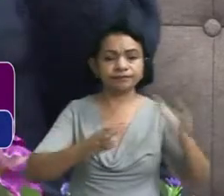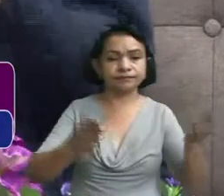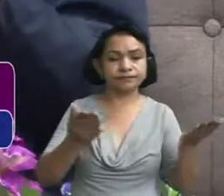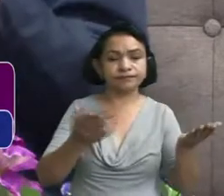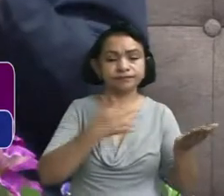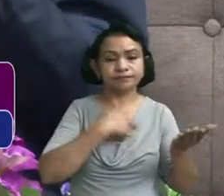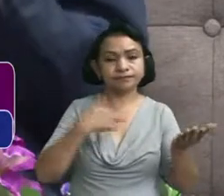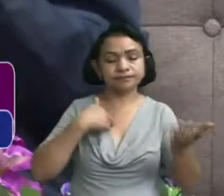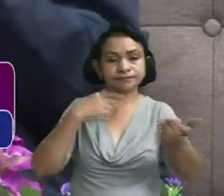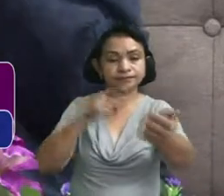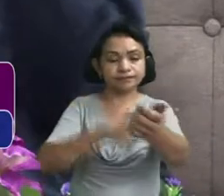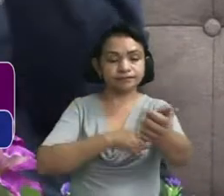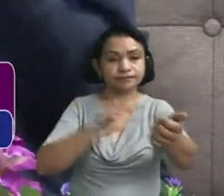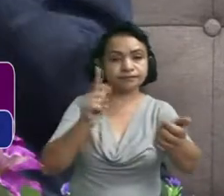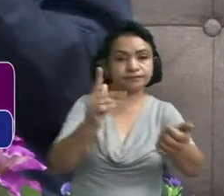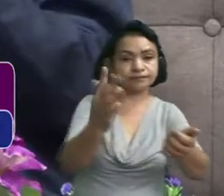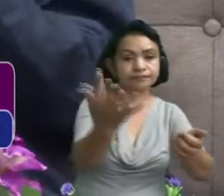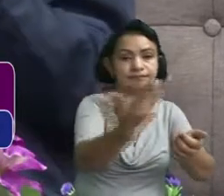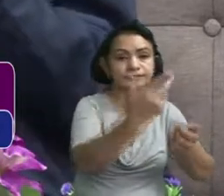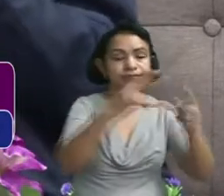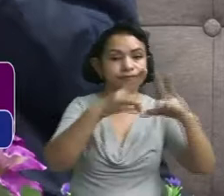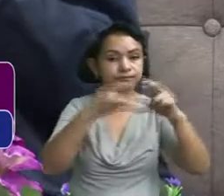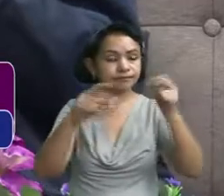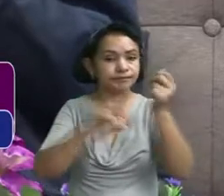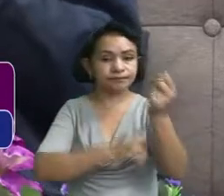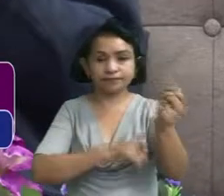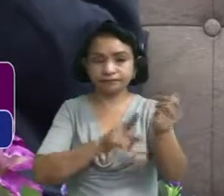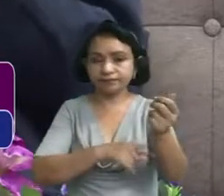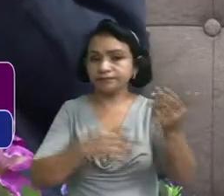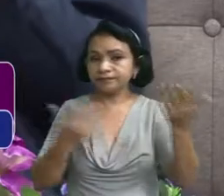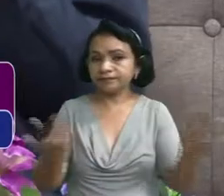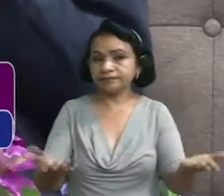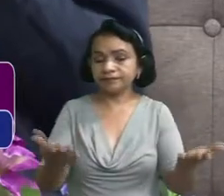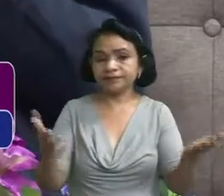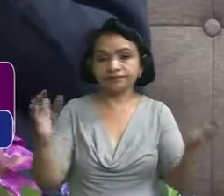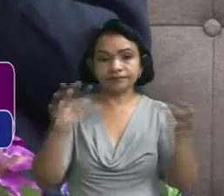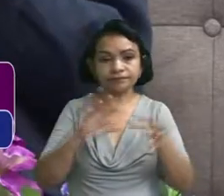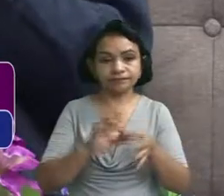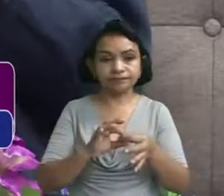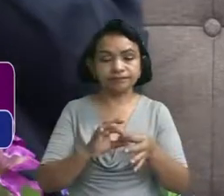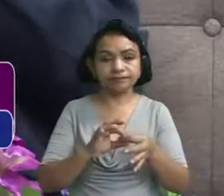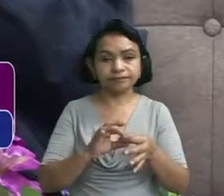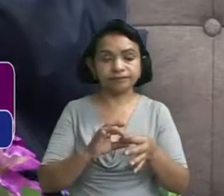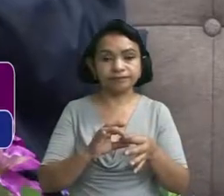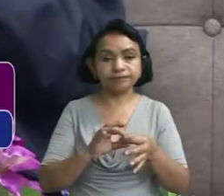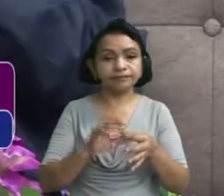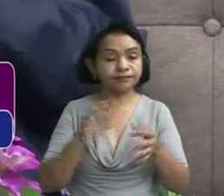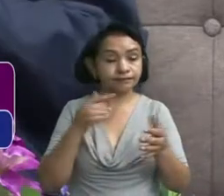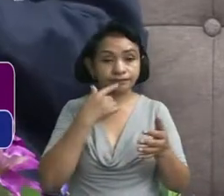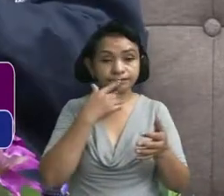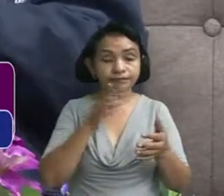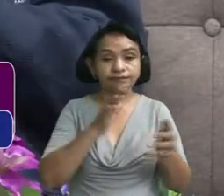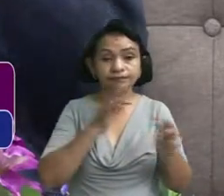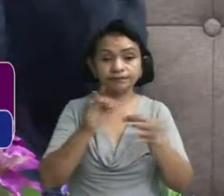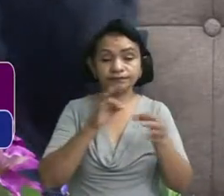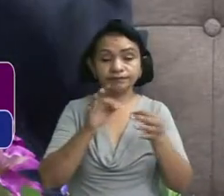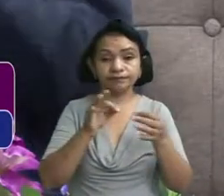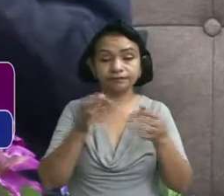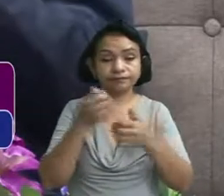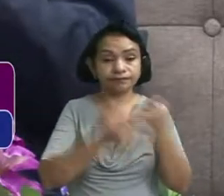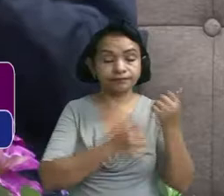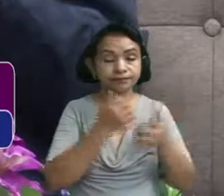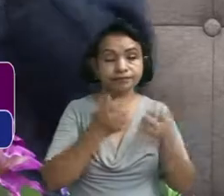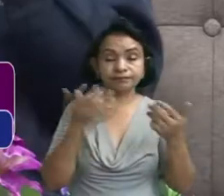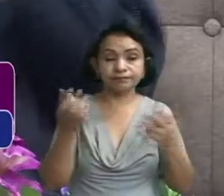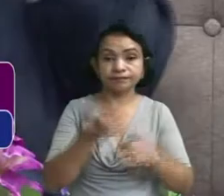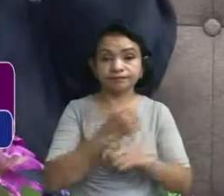promover que somos hermanos nicaragüenses más allá de nuestras diferencias, ¿verdad? Junto a la acción precisa en el momento para desmontar los tranques, para